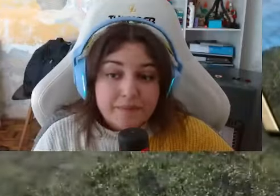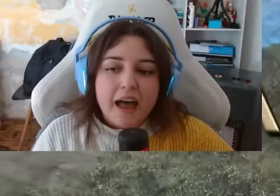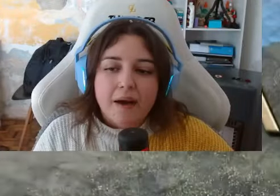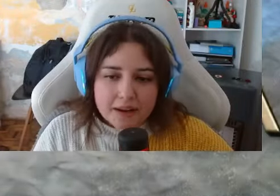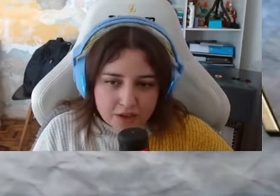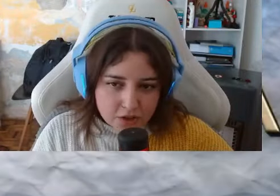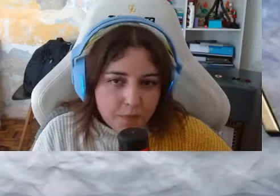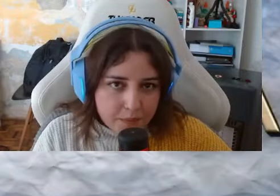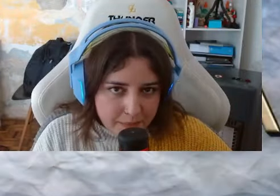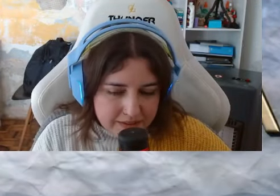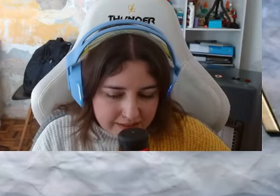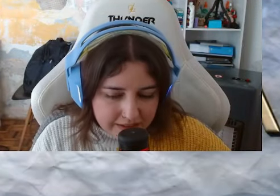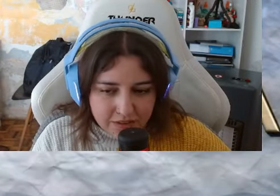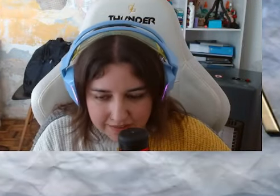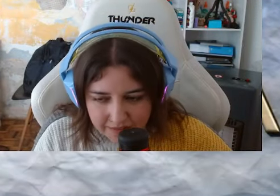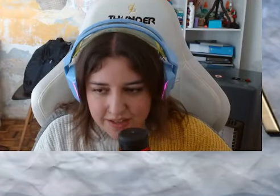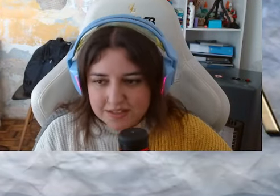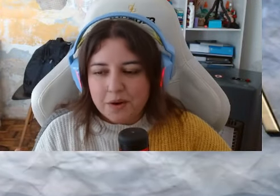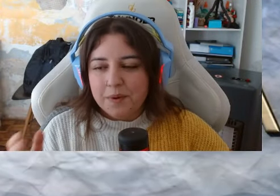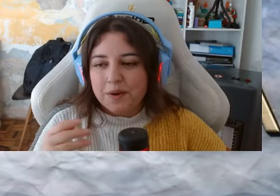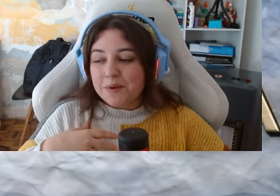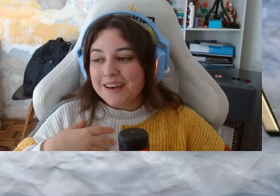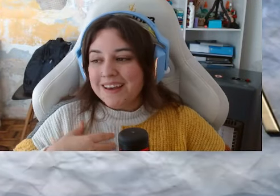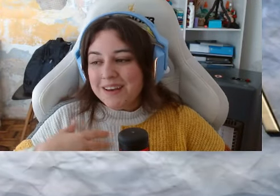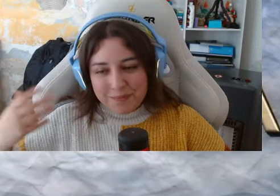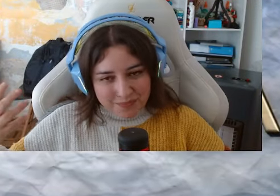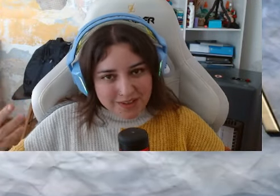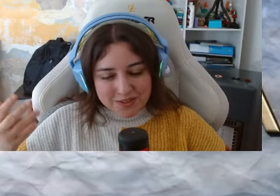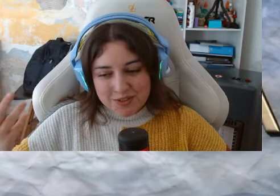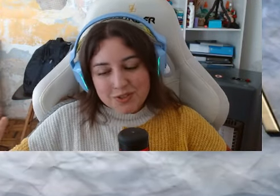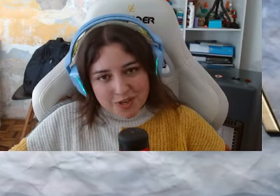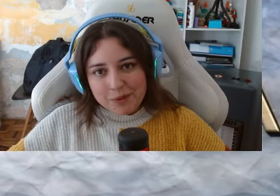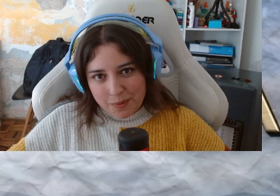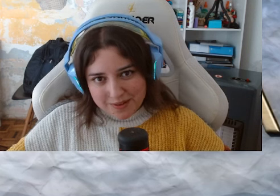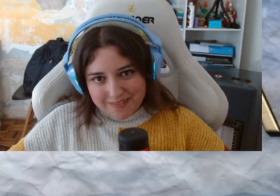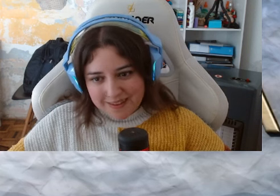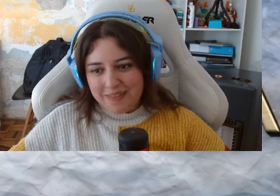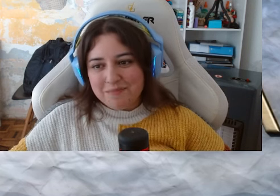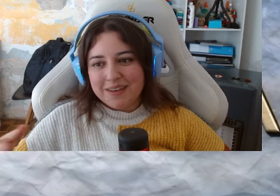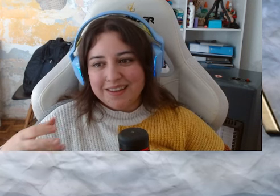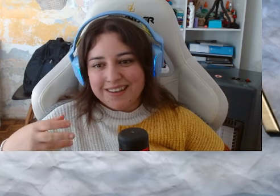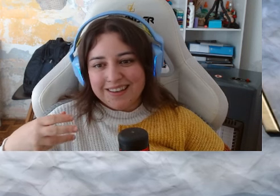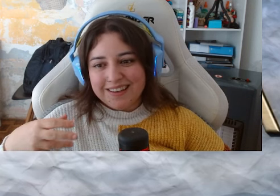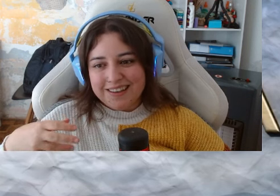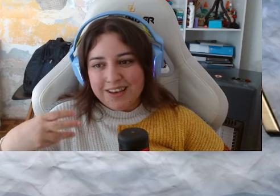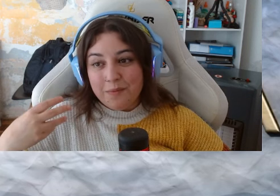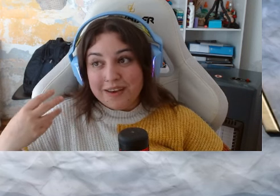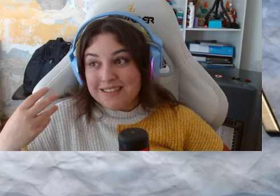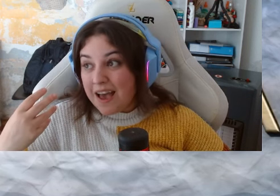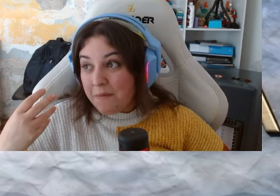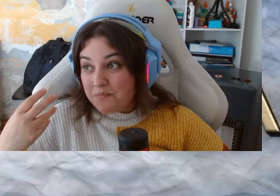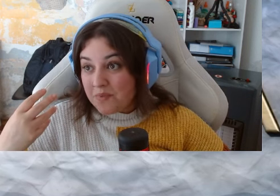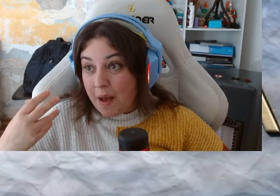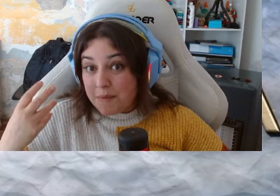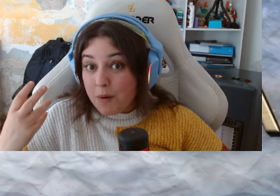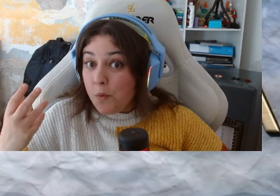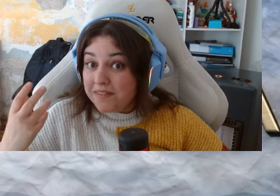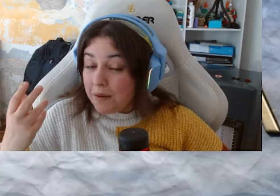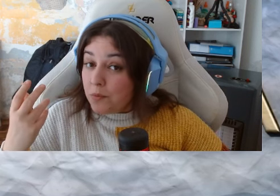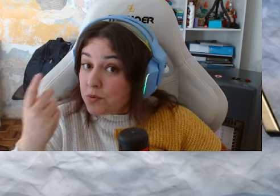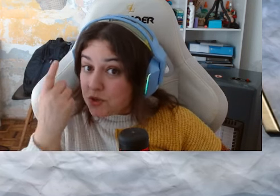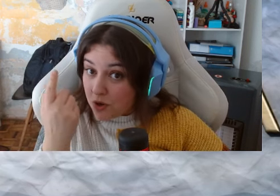Porque, a ver, todos podemos pensar distinto y está bien, chicos, pero es como que yo soy AMLover, entiéndanme. Es como que ya a